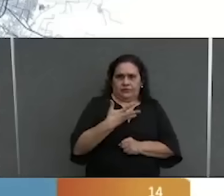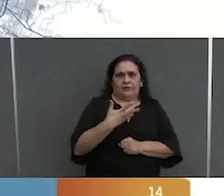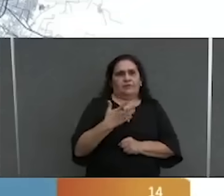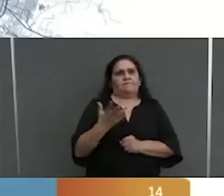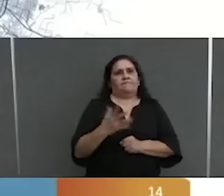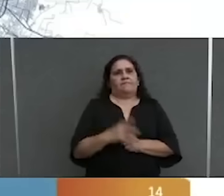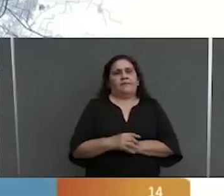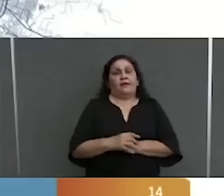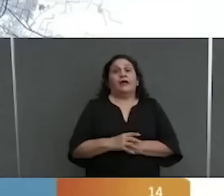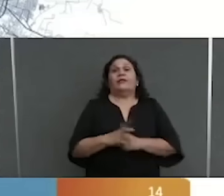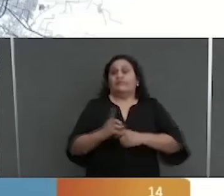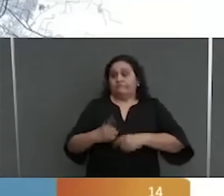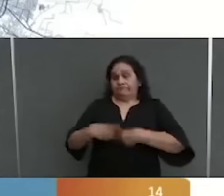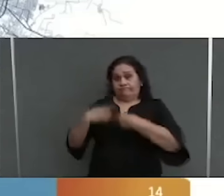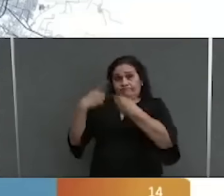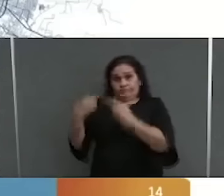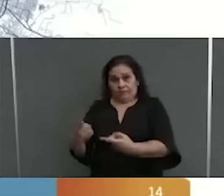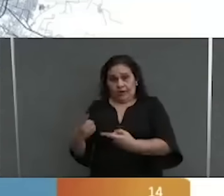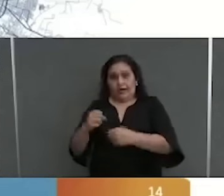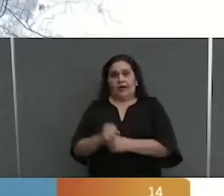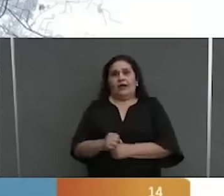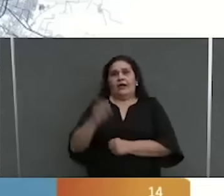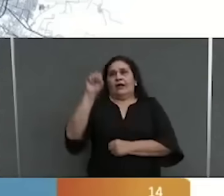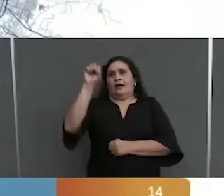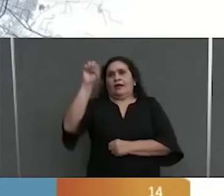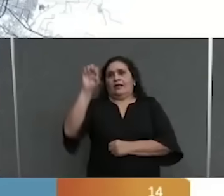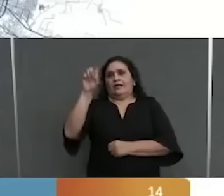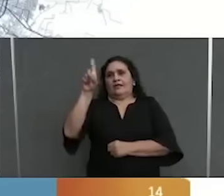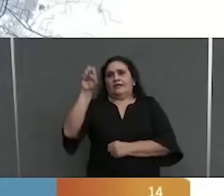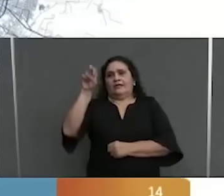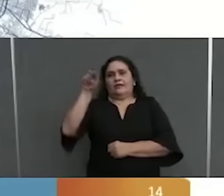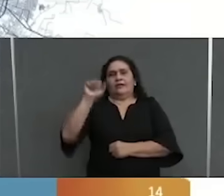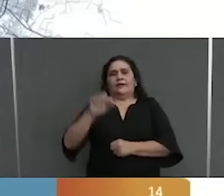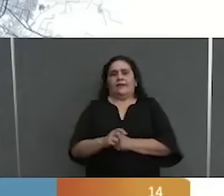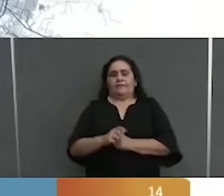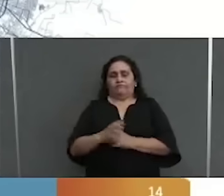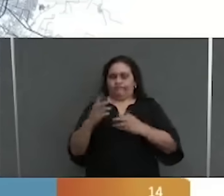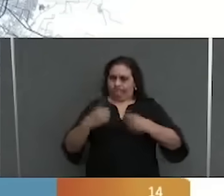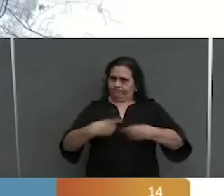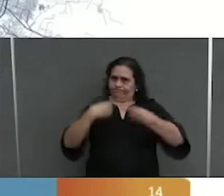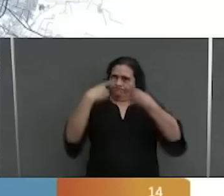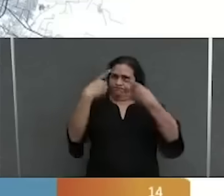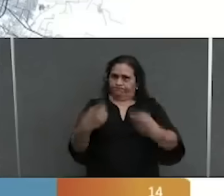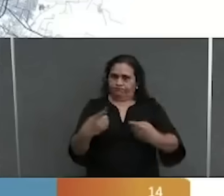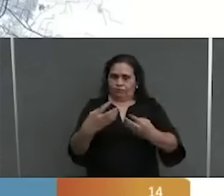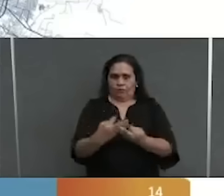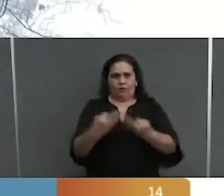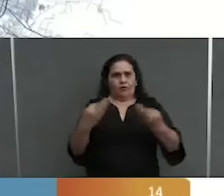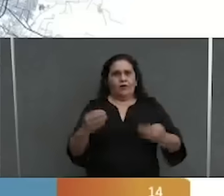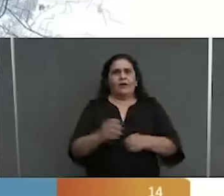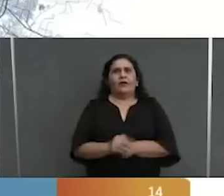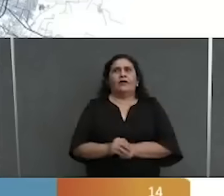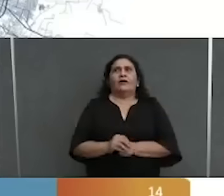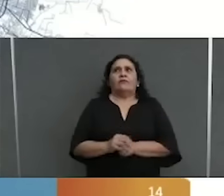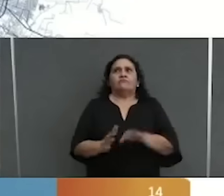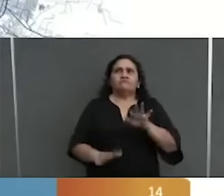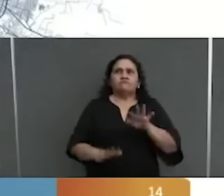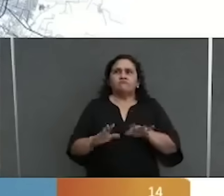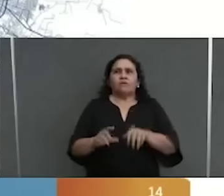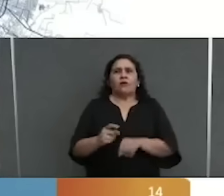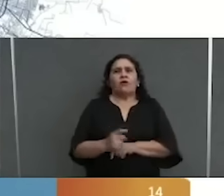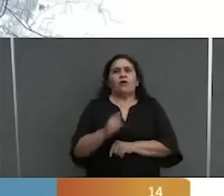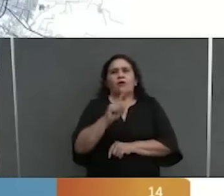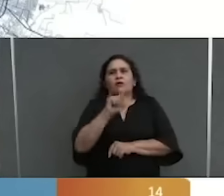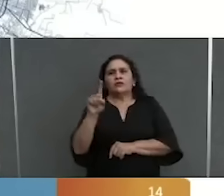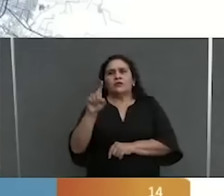la Secretaría de la Defensa Nacional un terreno de 110 hectáreas, entre 110 y 114 hectáreas,